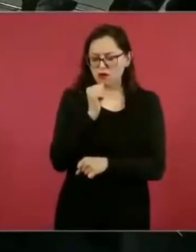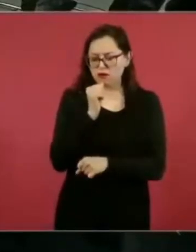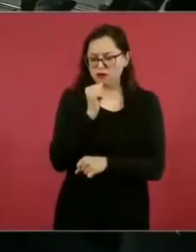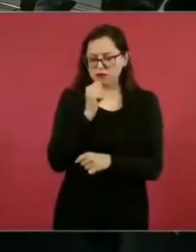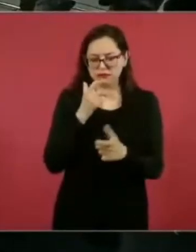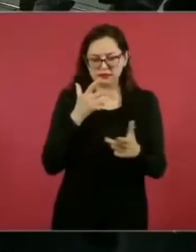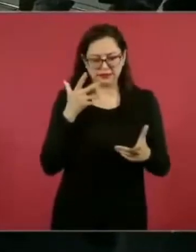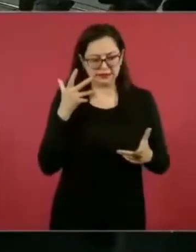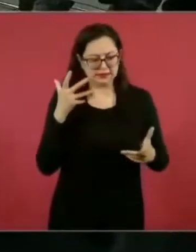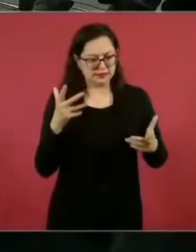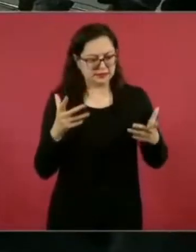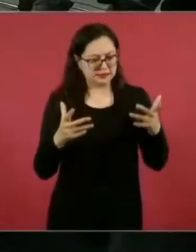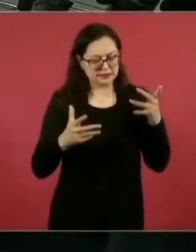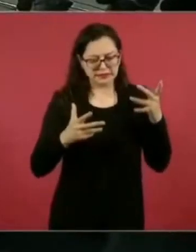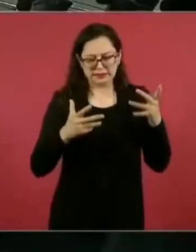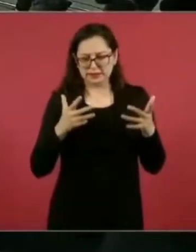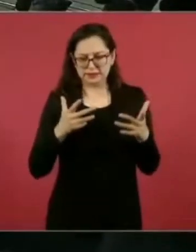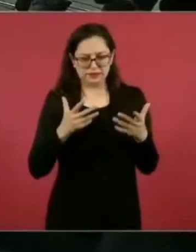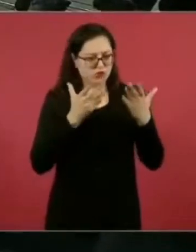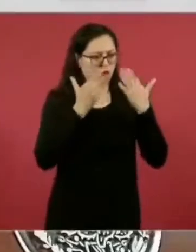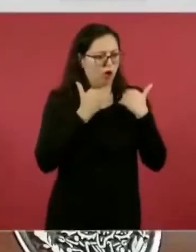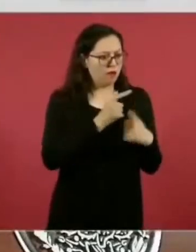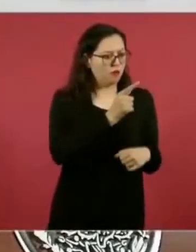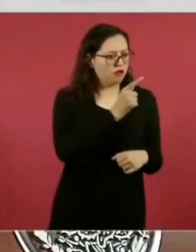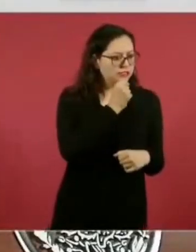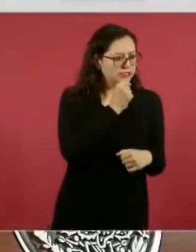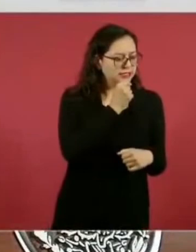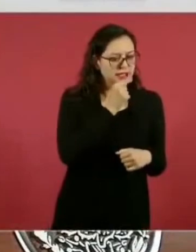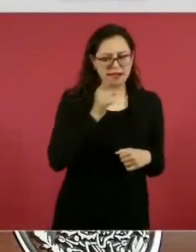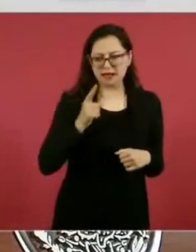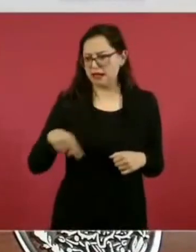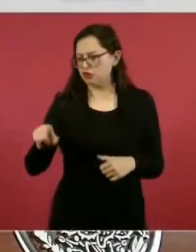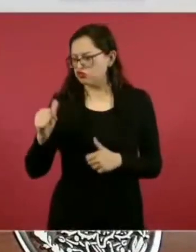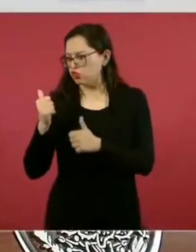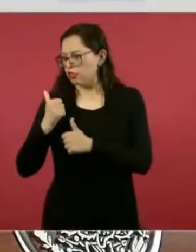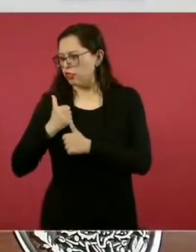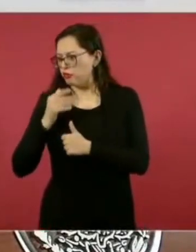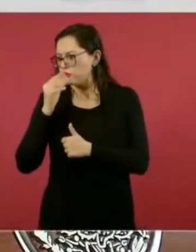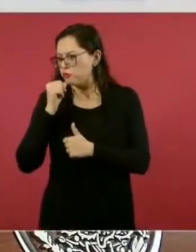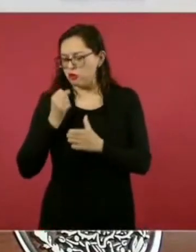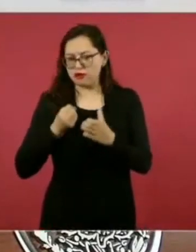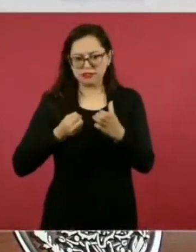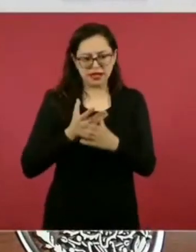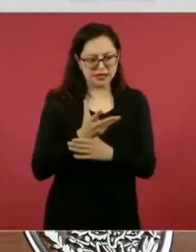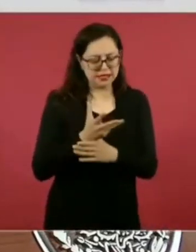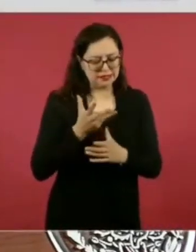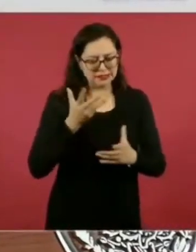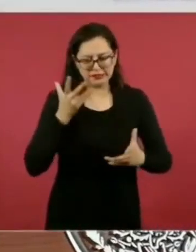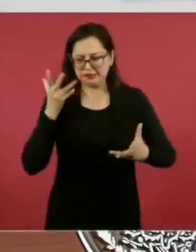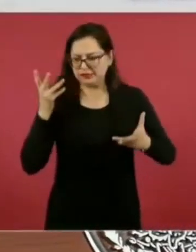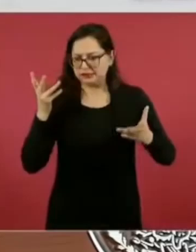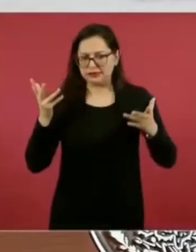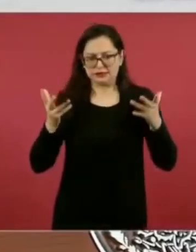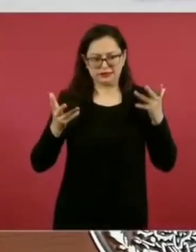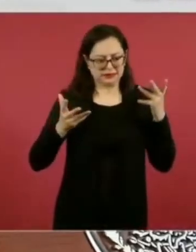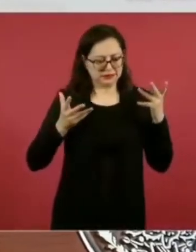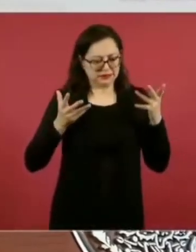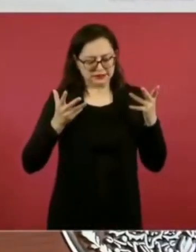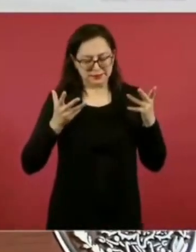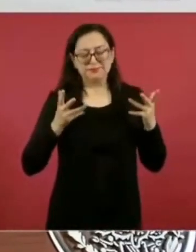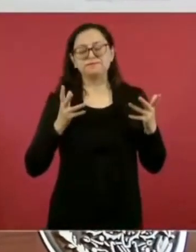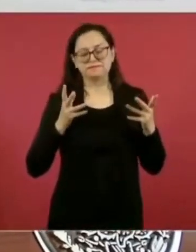Se tuvo que hacer una reforma a la Constitución para contar con el apoyo de estas